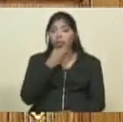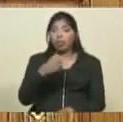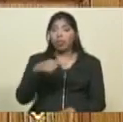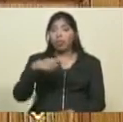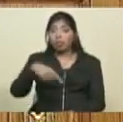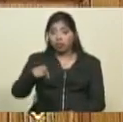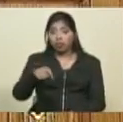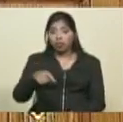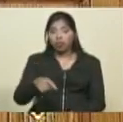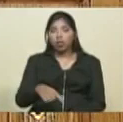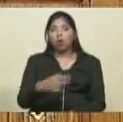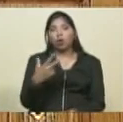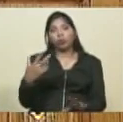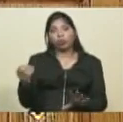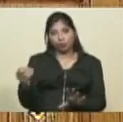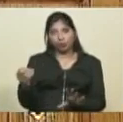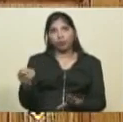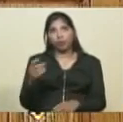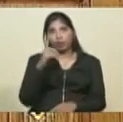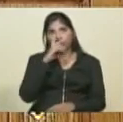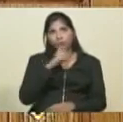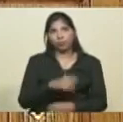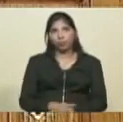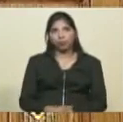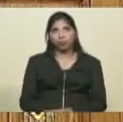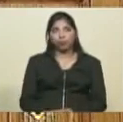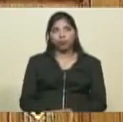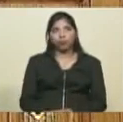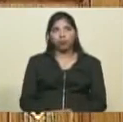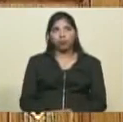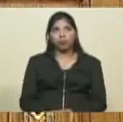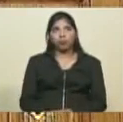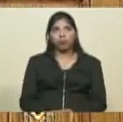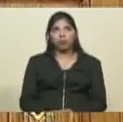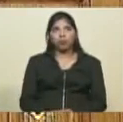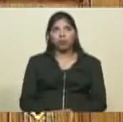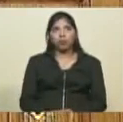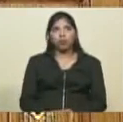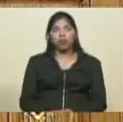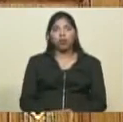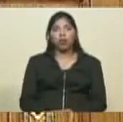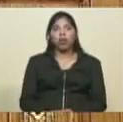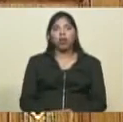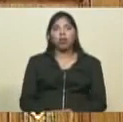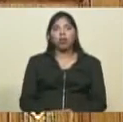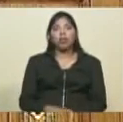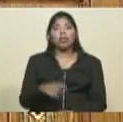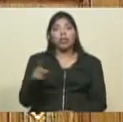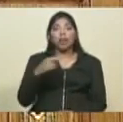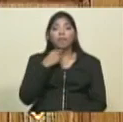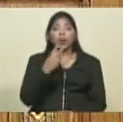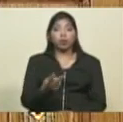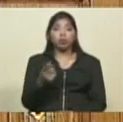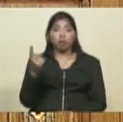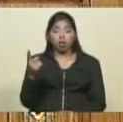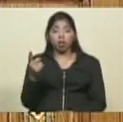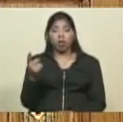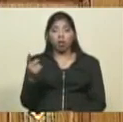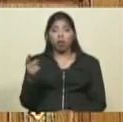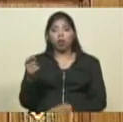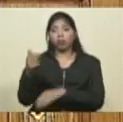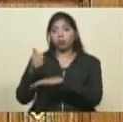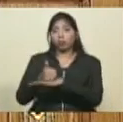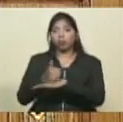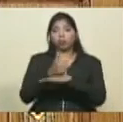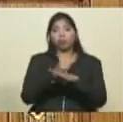cumpliera 80 años. Dionisia Mijova fue vocera del Consejo Presidencial de los Adultos y